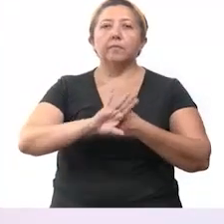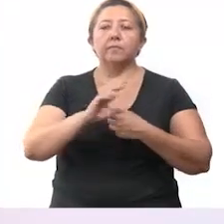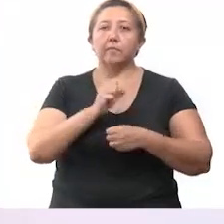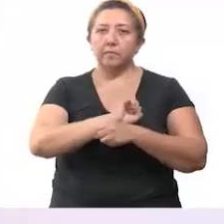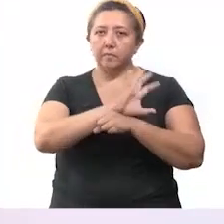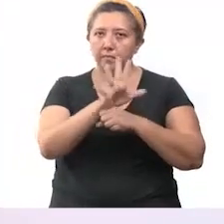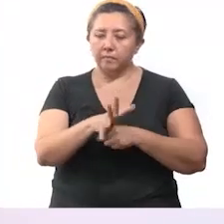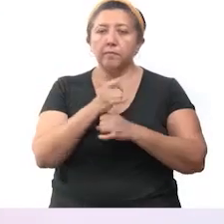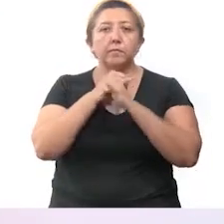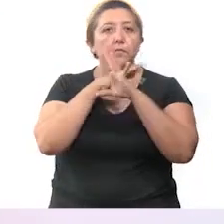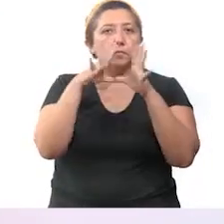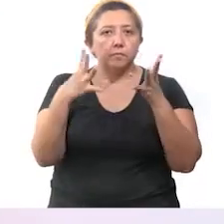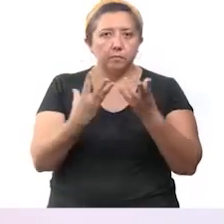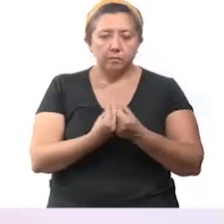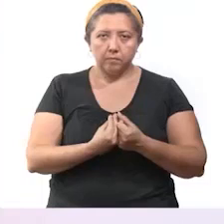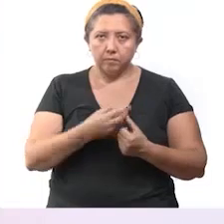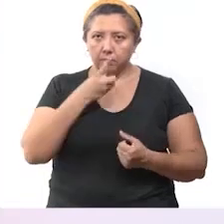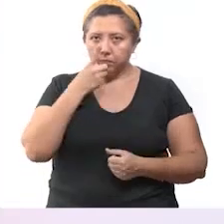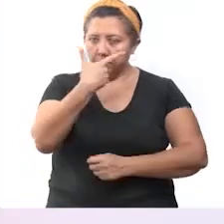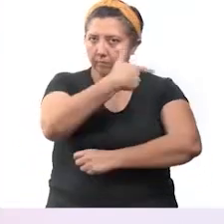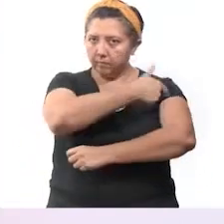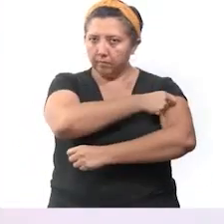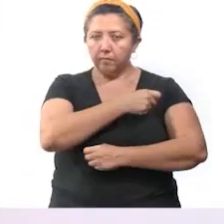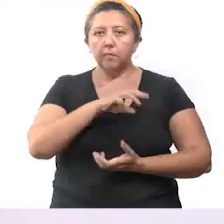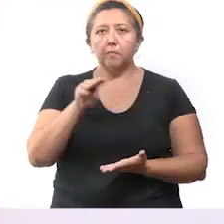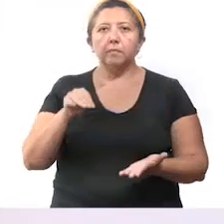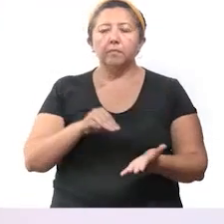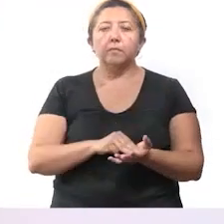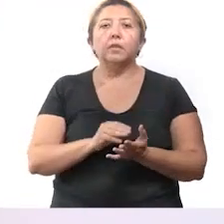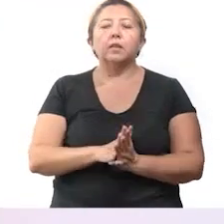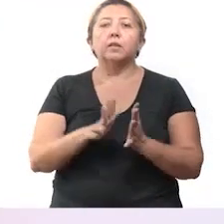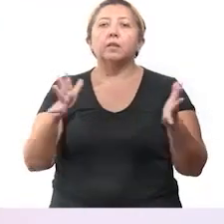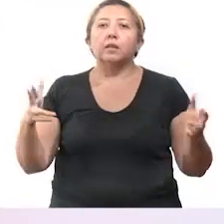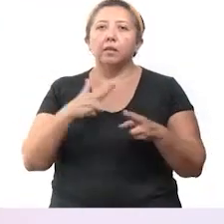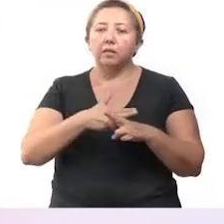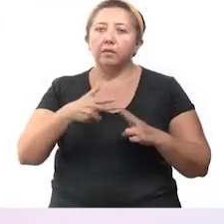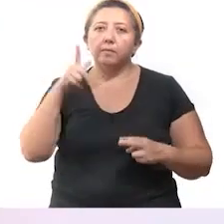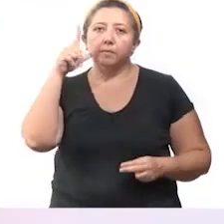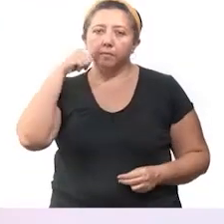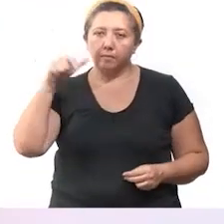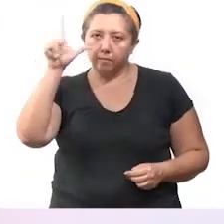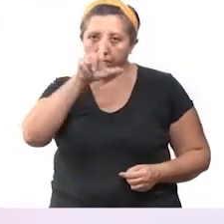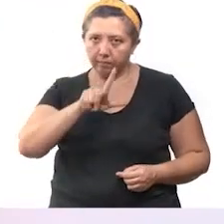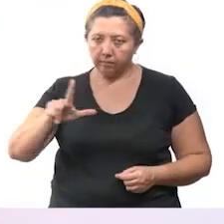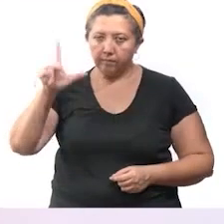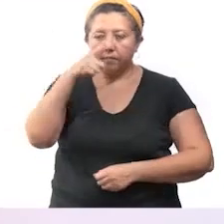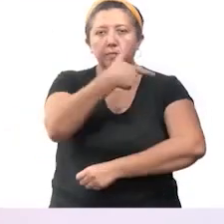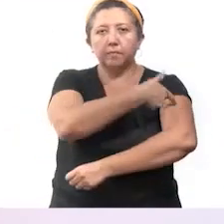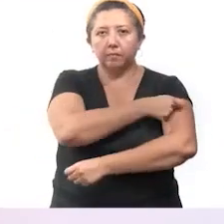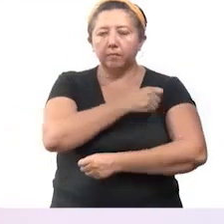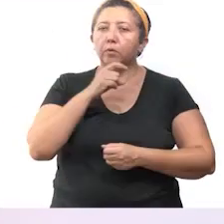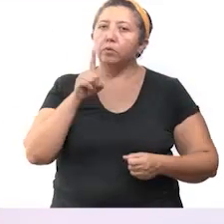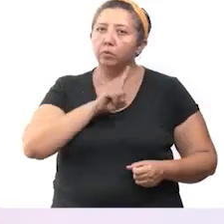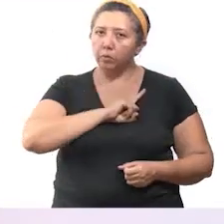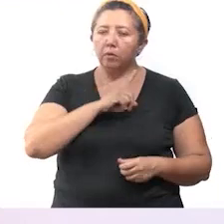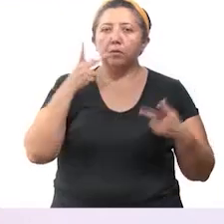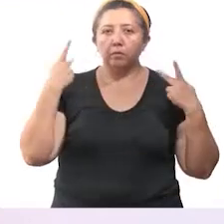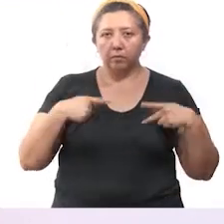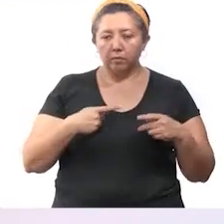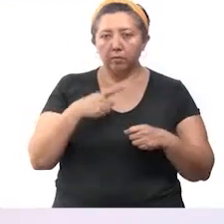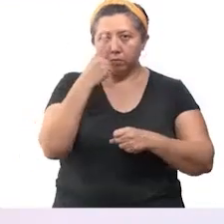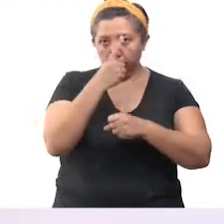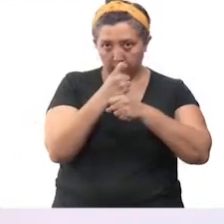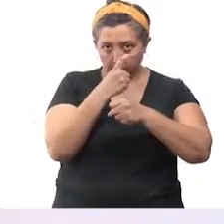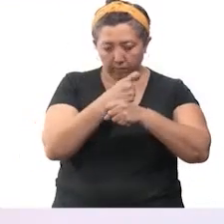coronavirus, les informamos que la jornada de vacunación en Mérida se extiende hasta mañana lunes para la aplicación únicamente de las